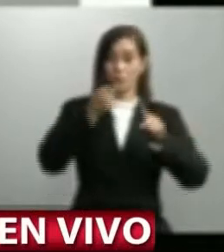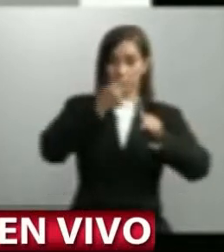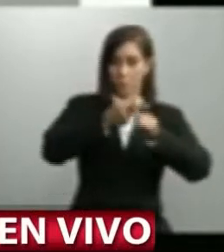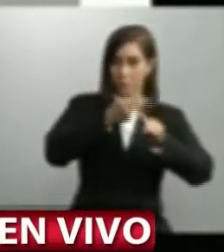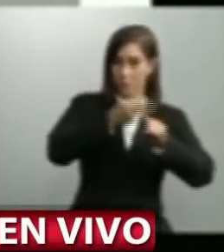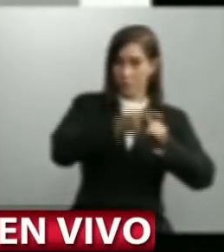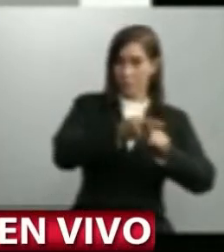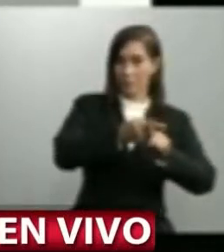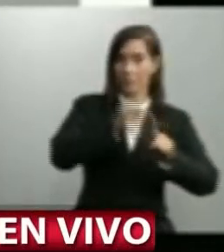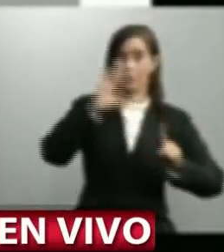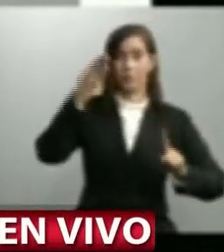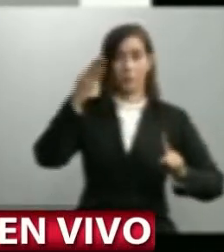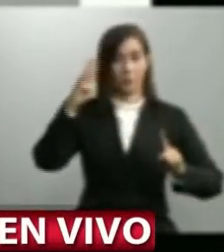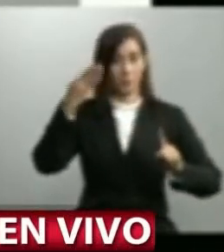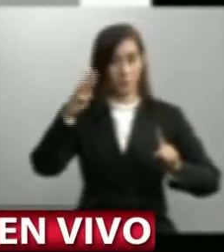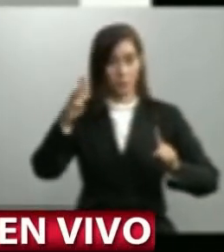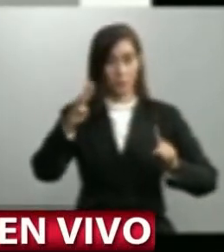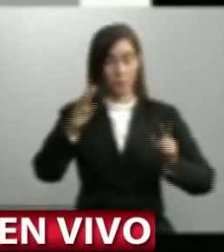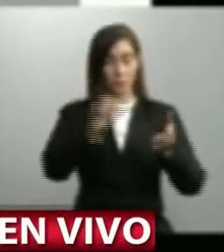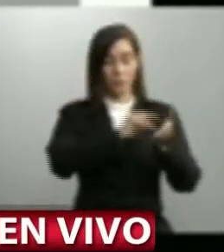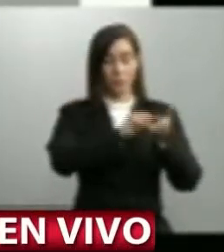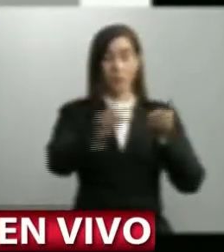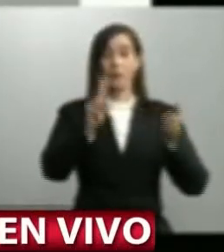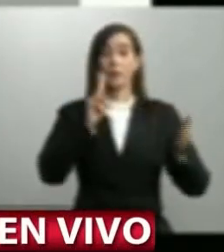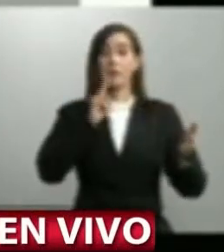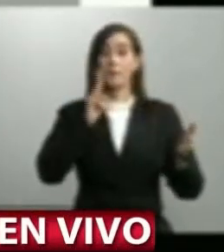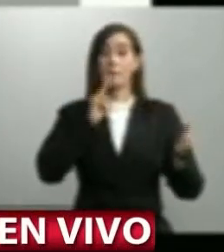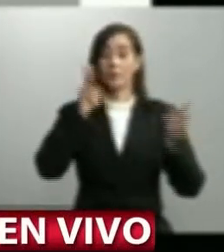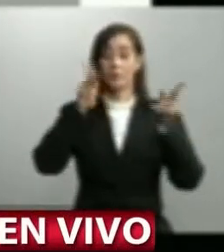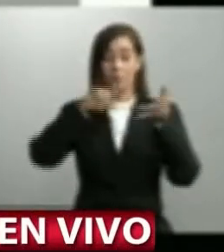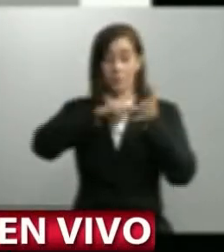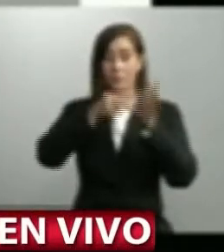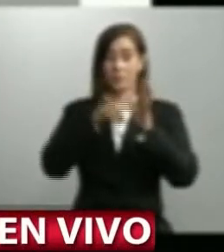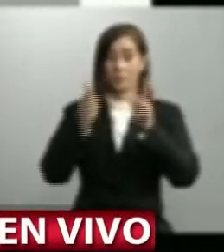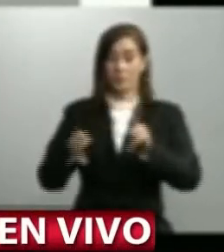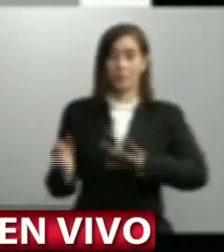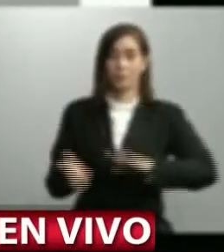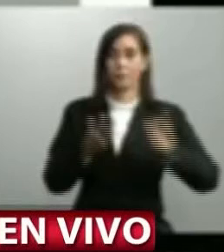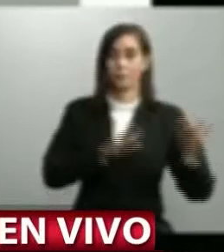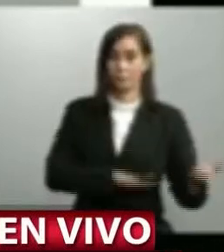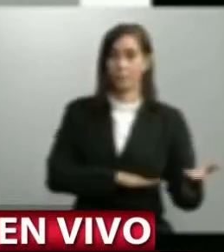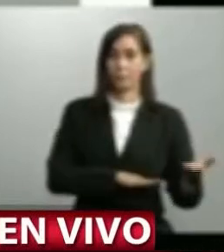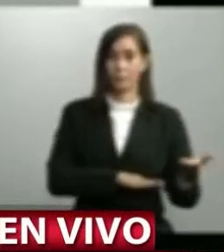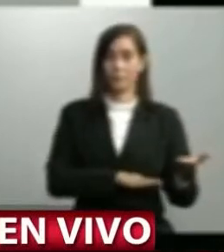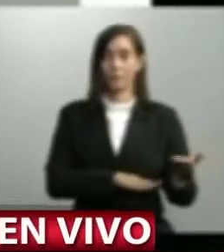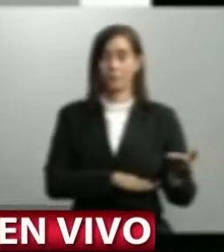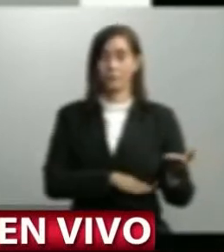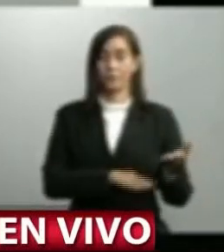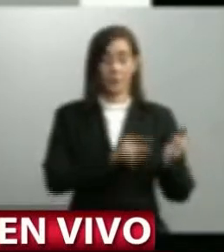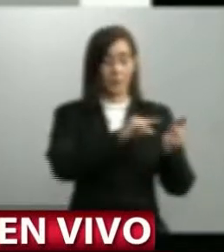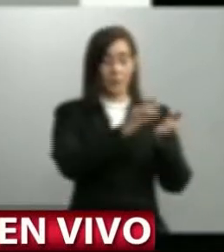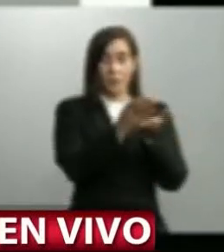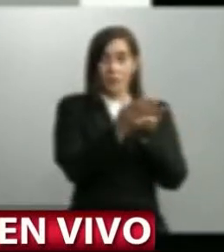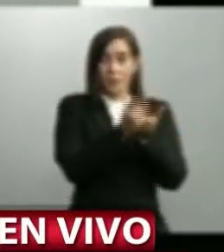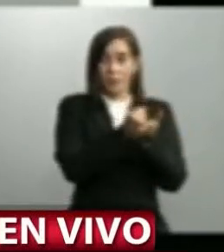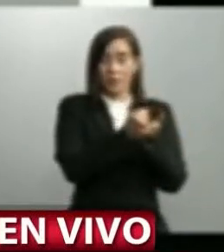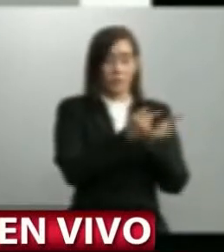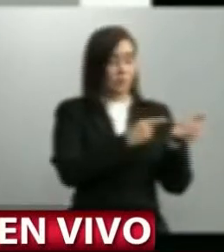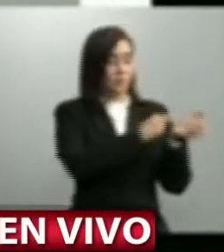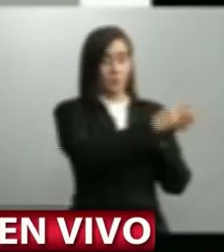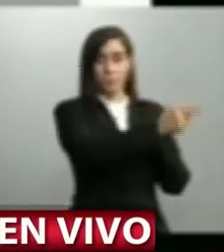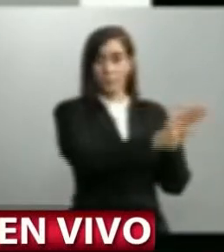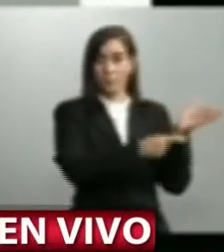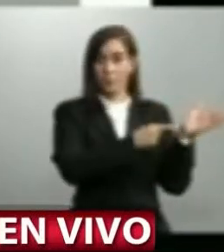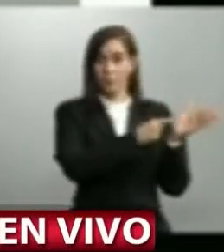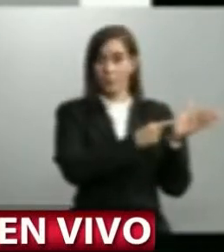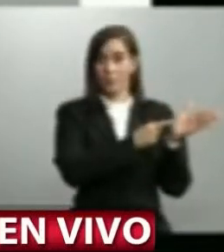azul y la línea verde las defunciones. Ese es, en resumen,